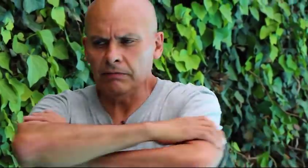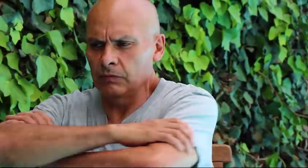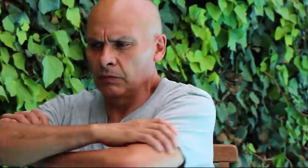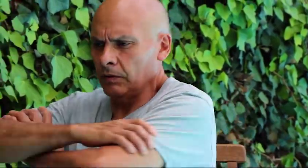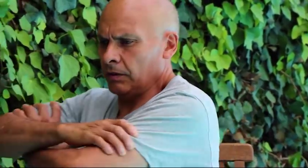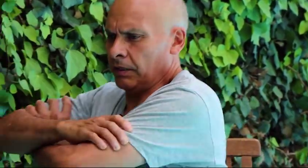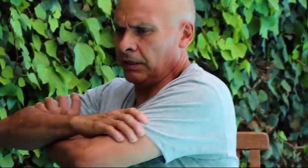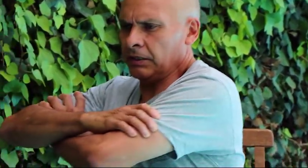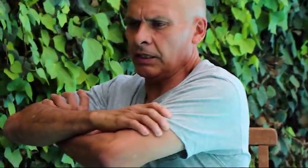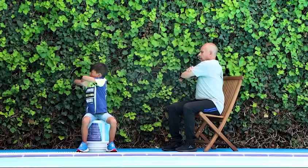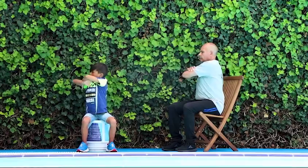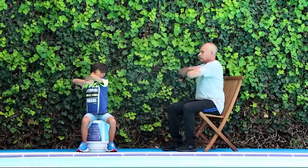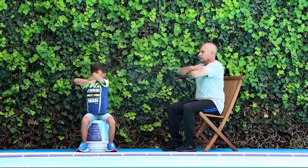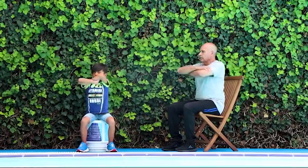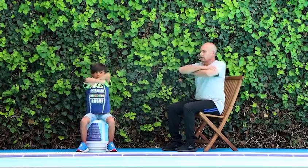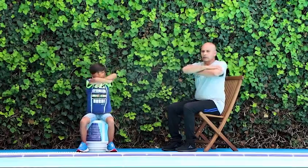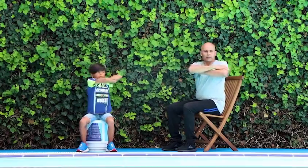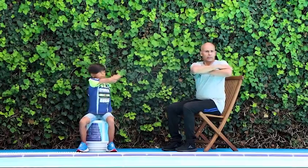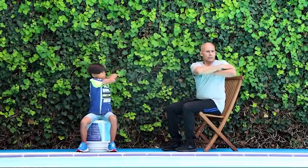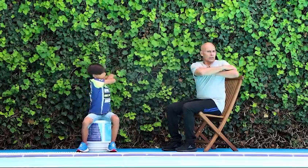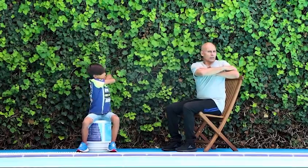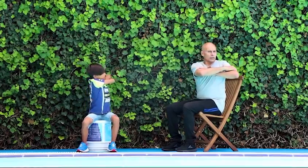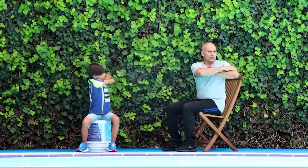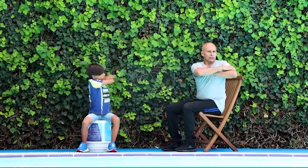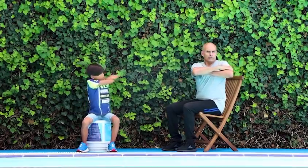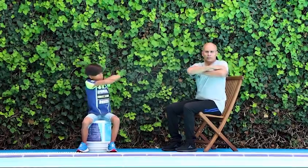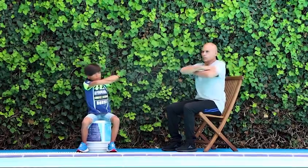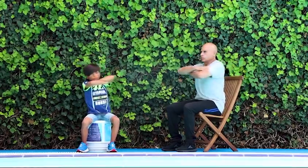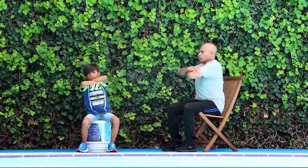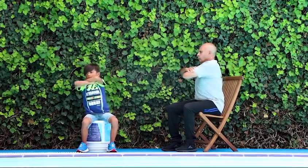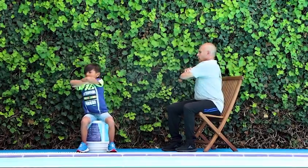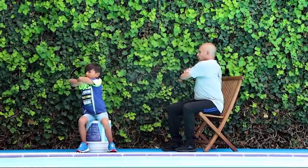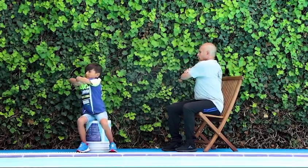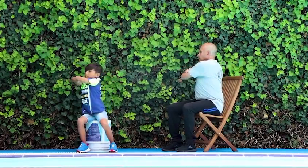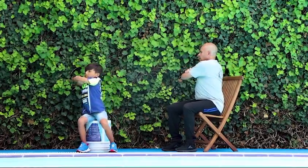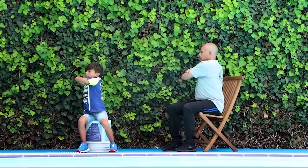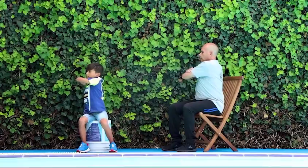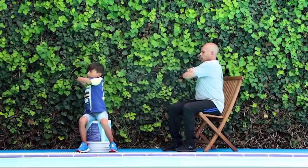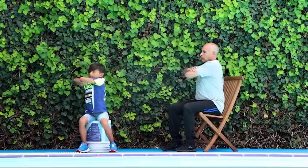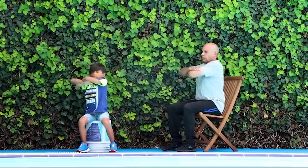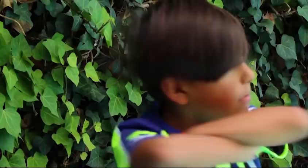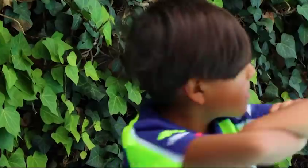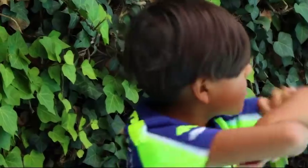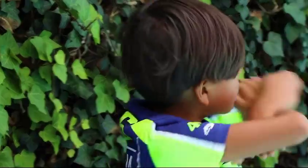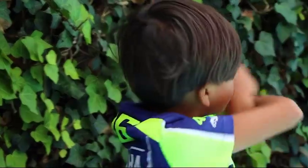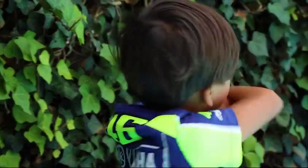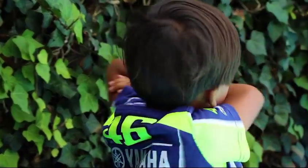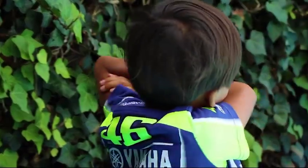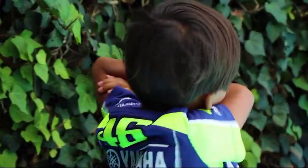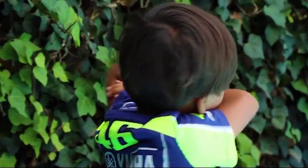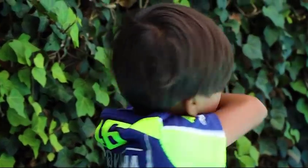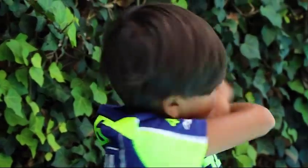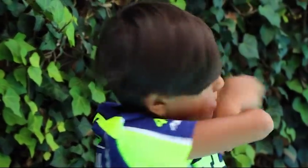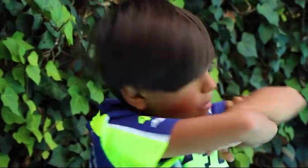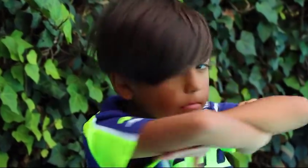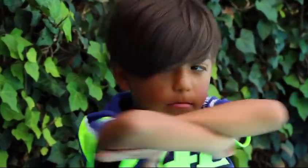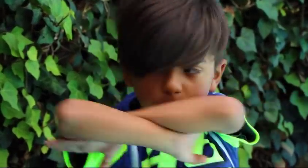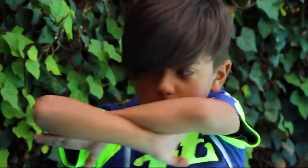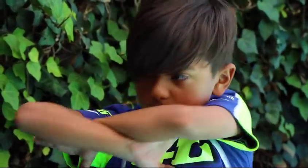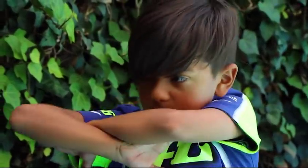izquierda, derecha, hacemos la torsión, un poco más, hacemos totalmente la torsión,